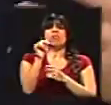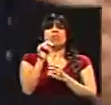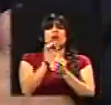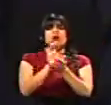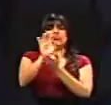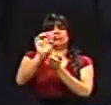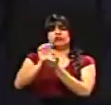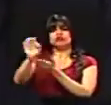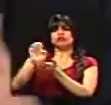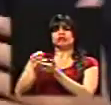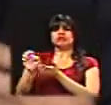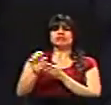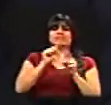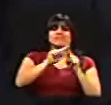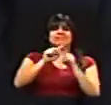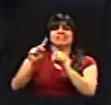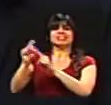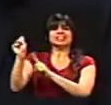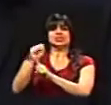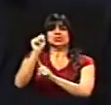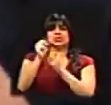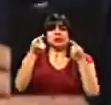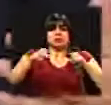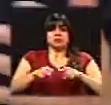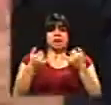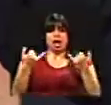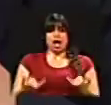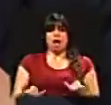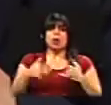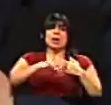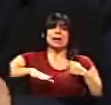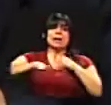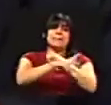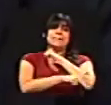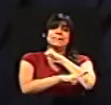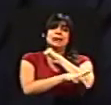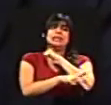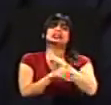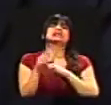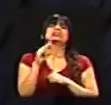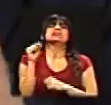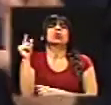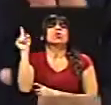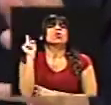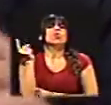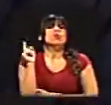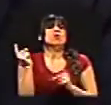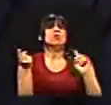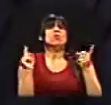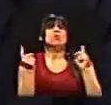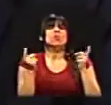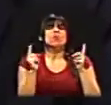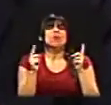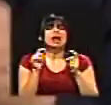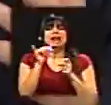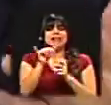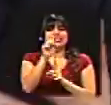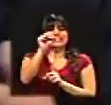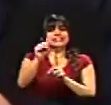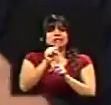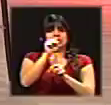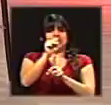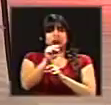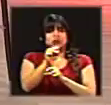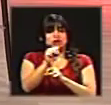distintas situaciones que están ocurriendo en el país. ¿Y cuáles son esas, digamos, esas situaciones o esos elementos en el